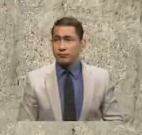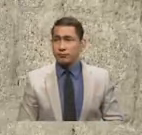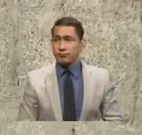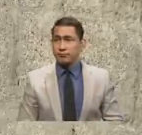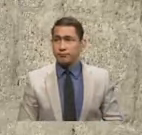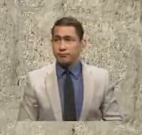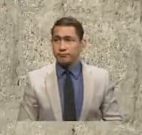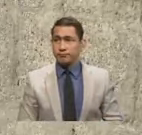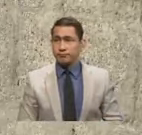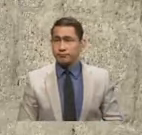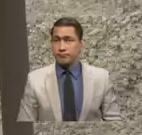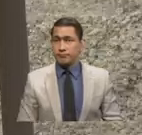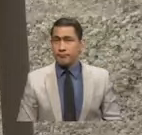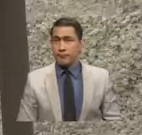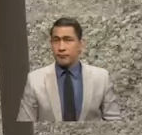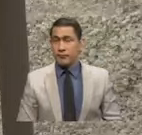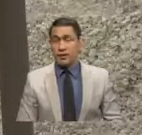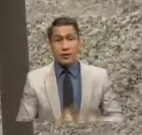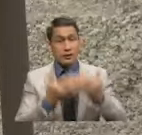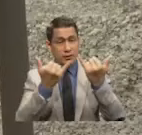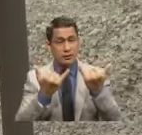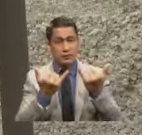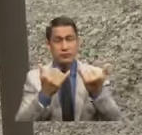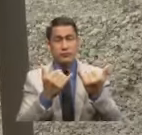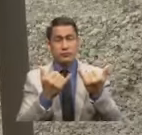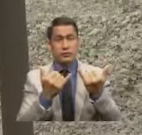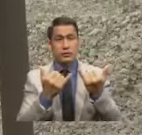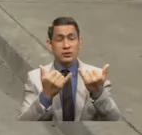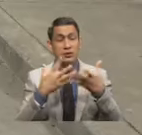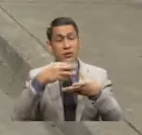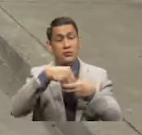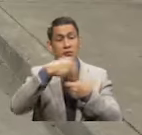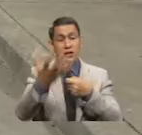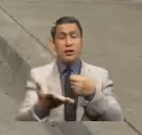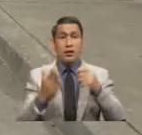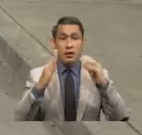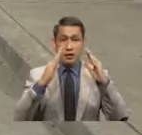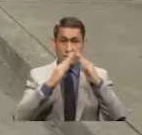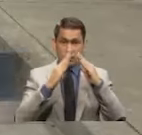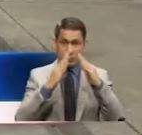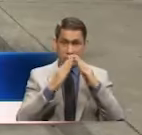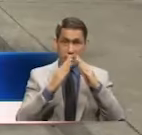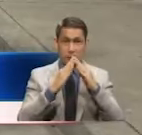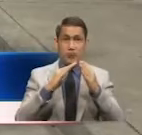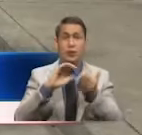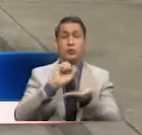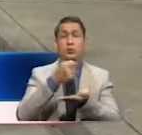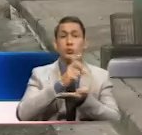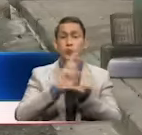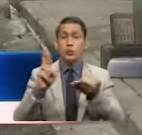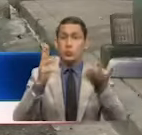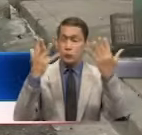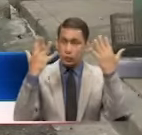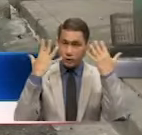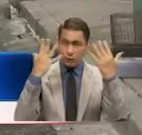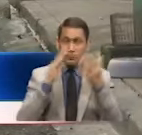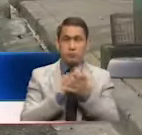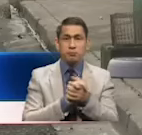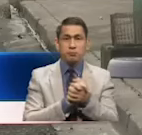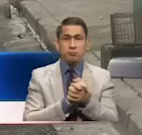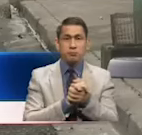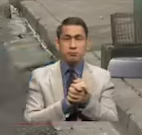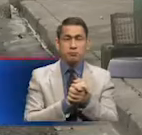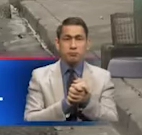El ataque a bala ocurrió cuando las víctimas conversaban afuera de una casa ubicada en Fertiza, sur de Guayaquil. Sí,